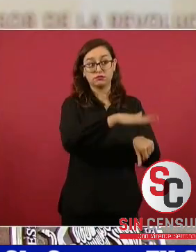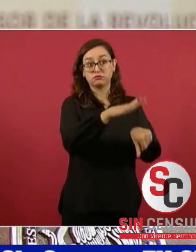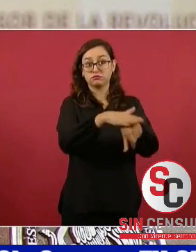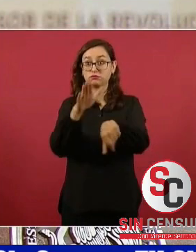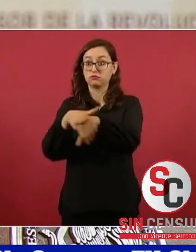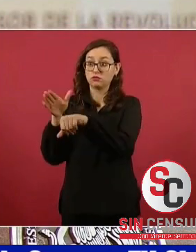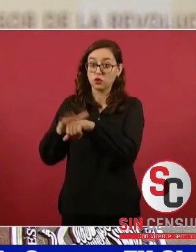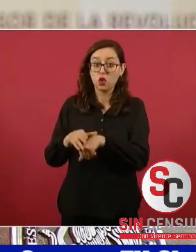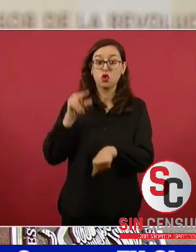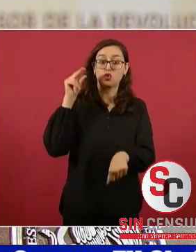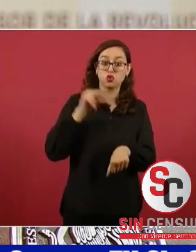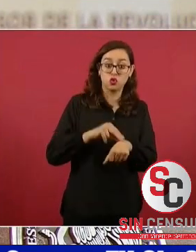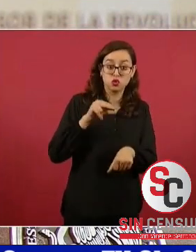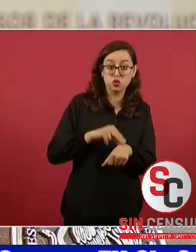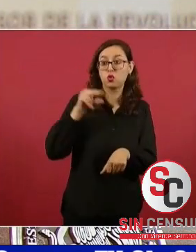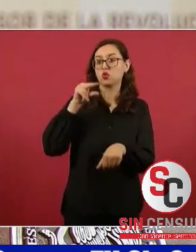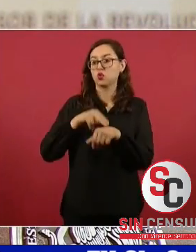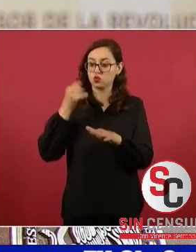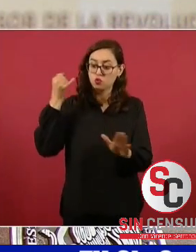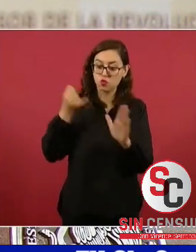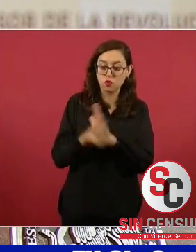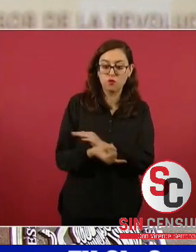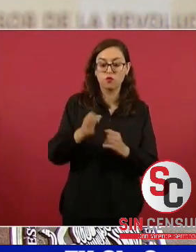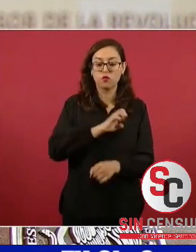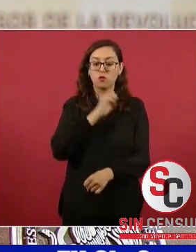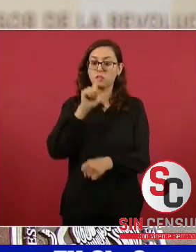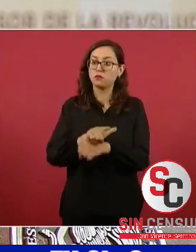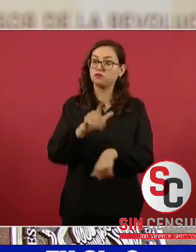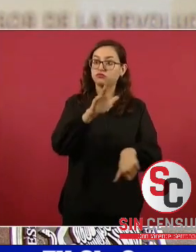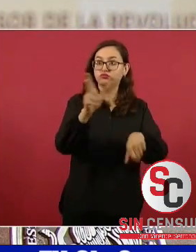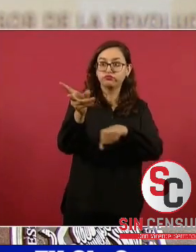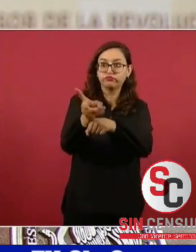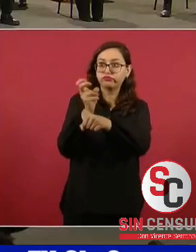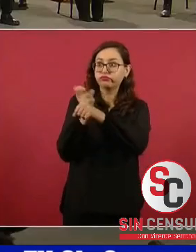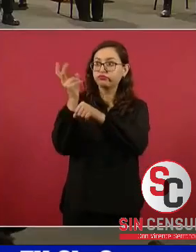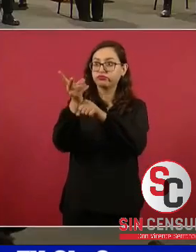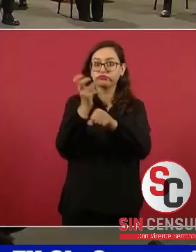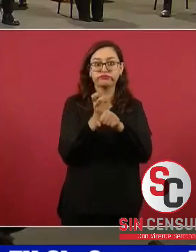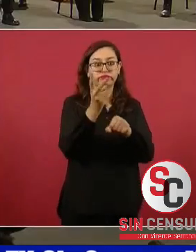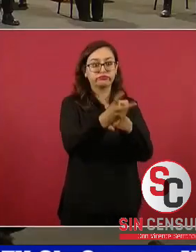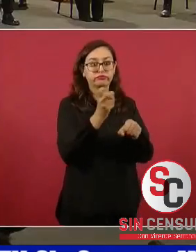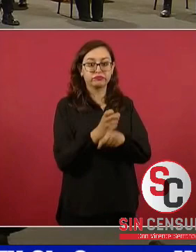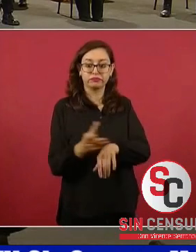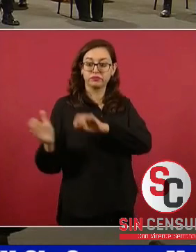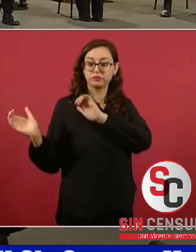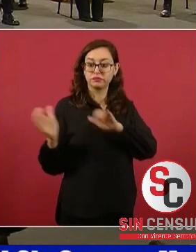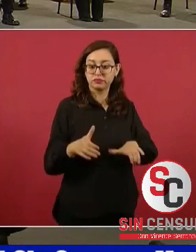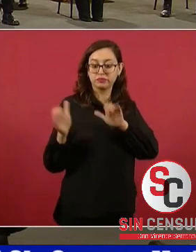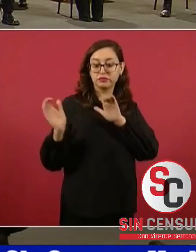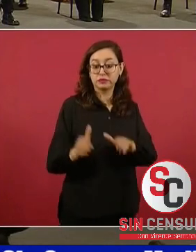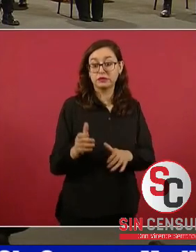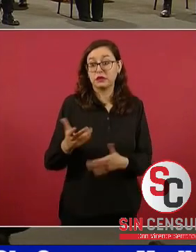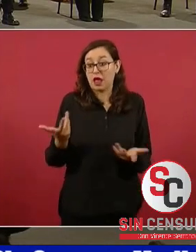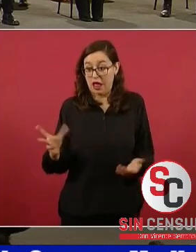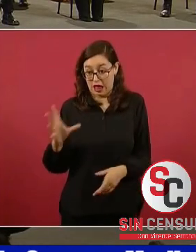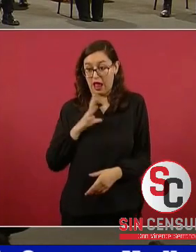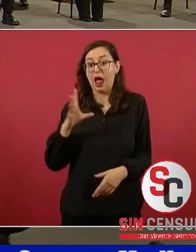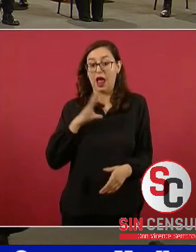de Médicos Especialistas. Lo dimos a conocer aquí. A finales de mayo se busca cubrir